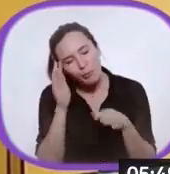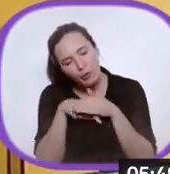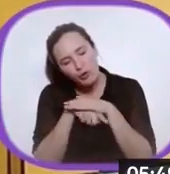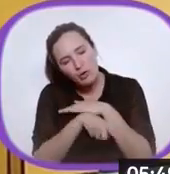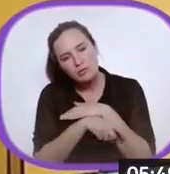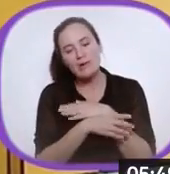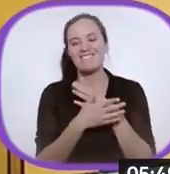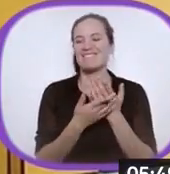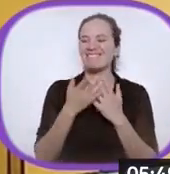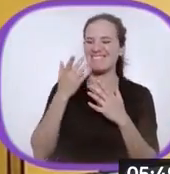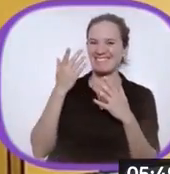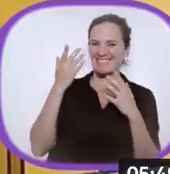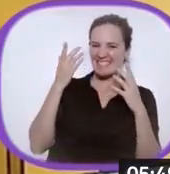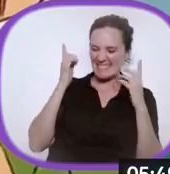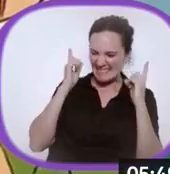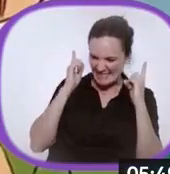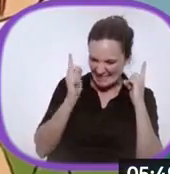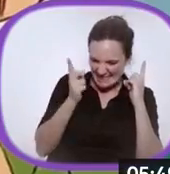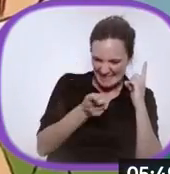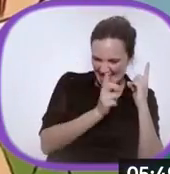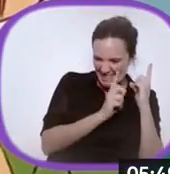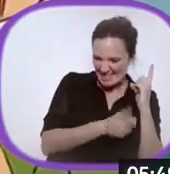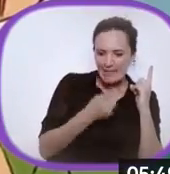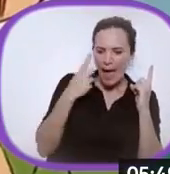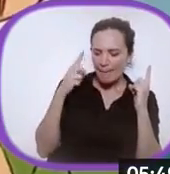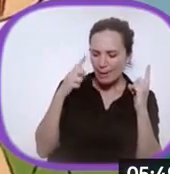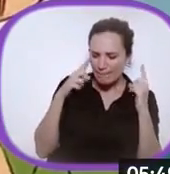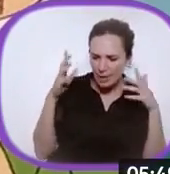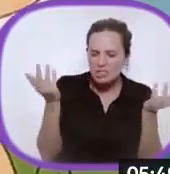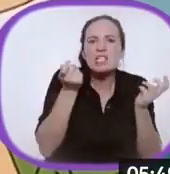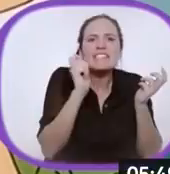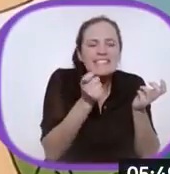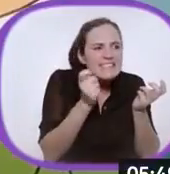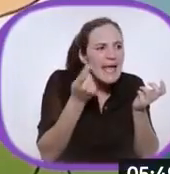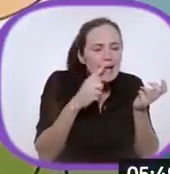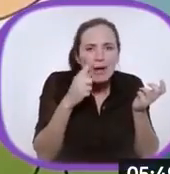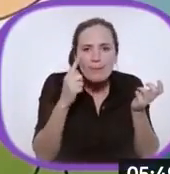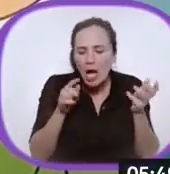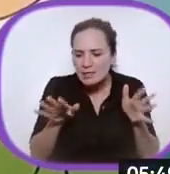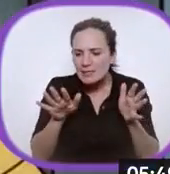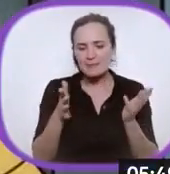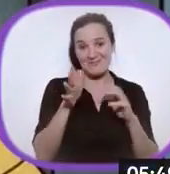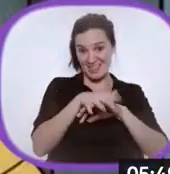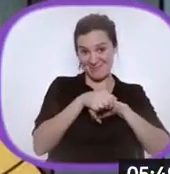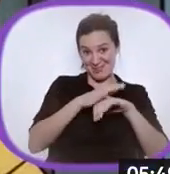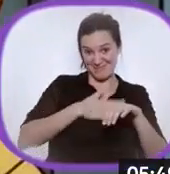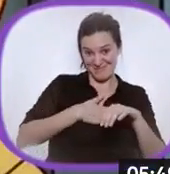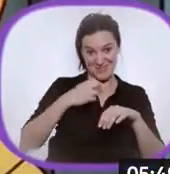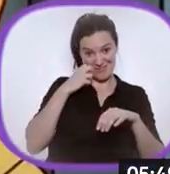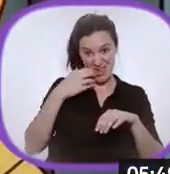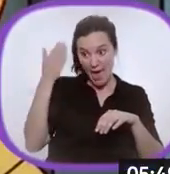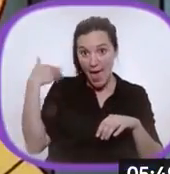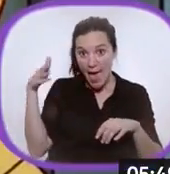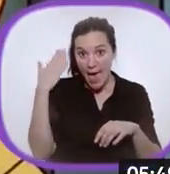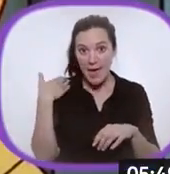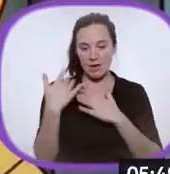ataques deliberados. ¿Pero por qué? ¿Tarragón? ¿Lo conoce? ¡Es un viejo amigo! ¿No es aquel que